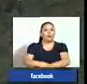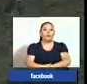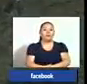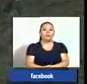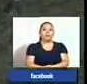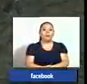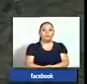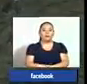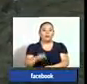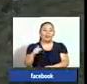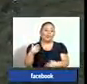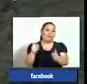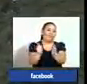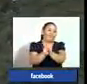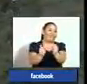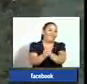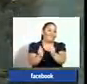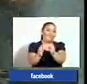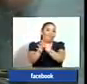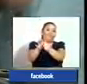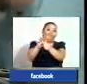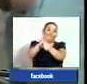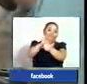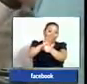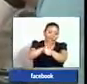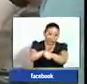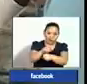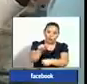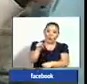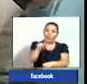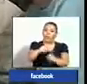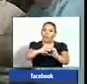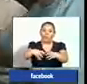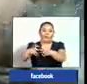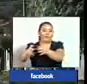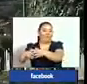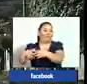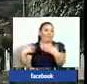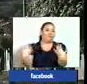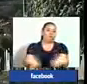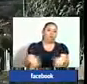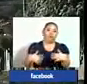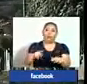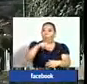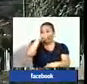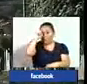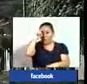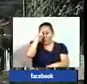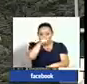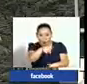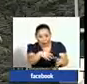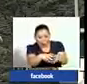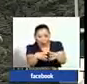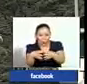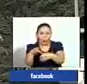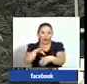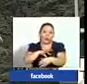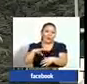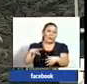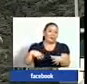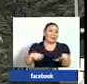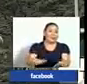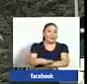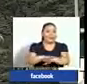La pandemia del coronavirus golpeó a este sector. Decenas de familias vieron sus negocios caer.